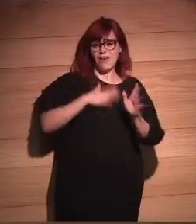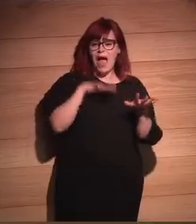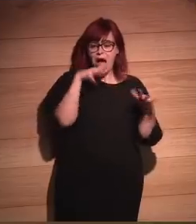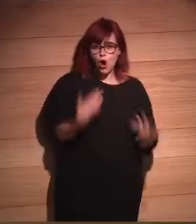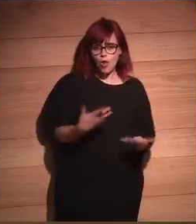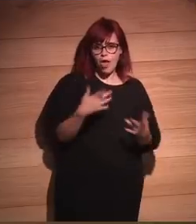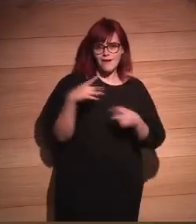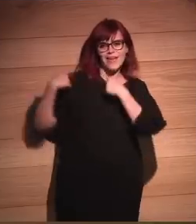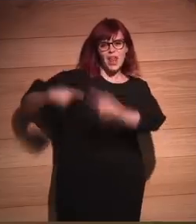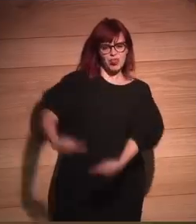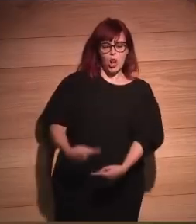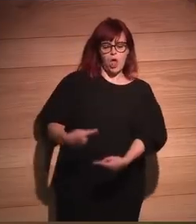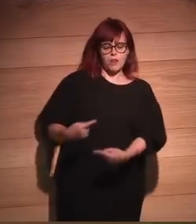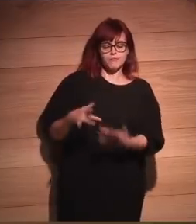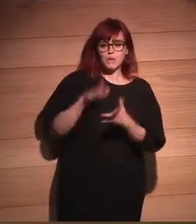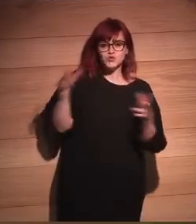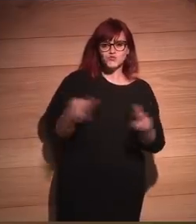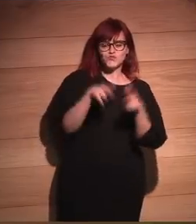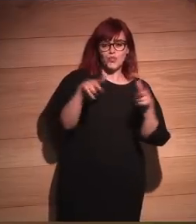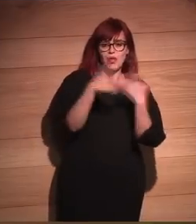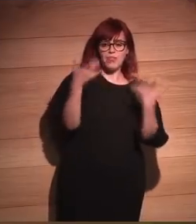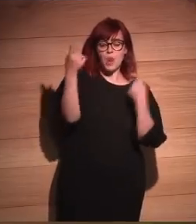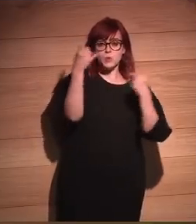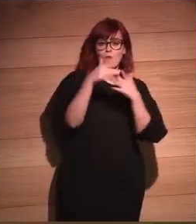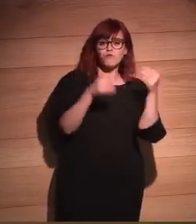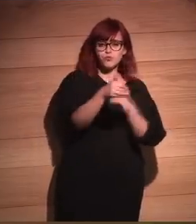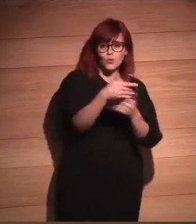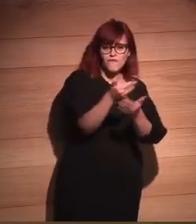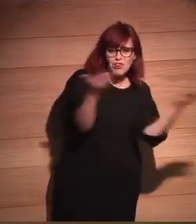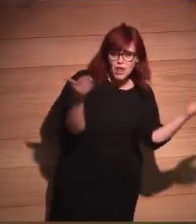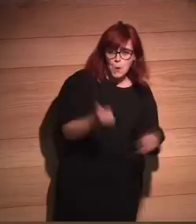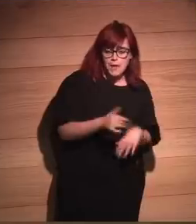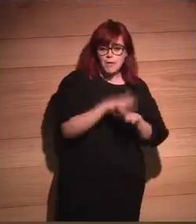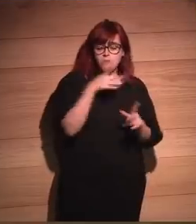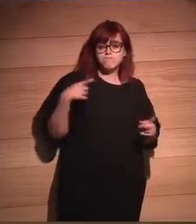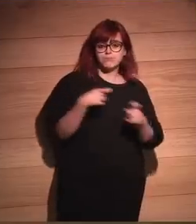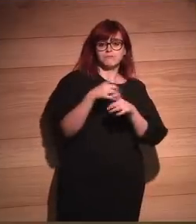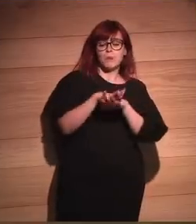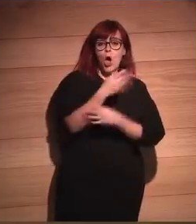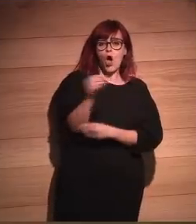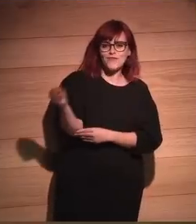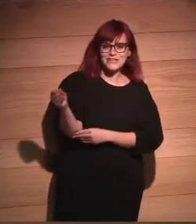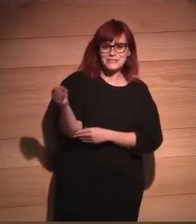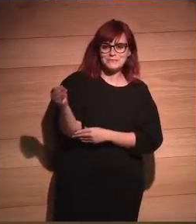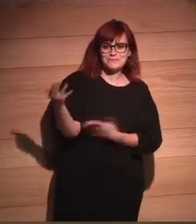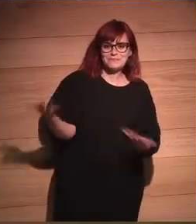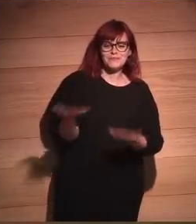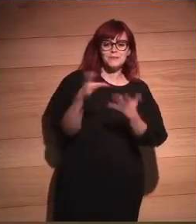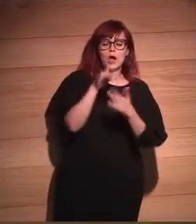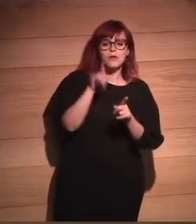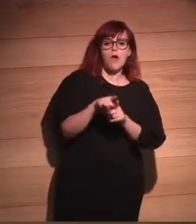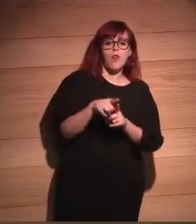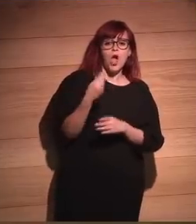sea la generacional. Es decir, sociedades que no creen en el futuro enseguida se enemistan a sus propios jóvenes. Son los jóvenes